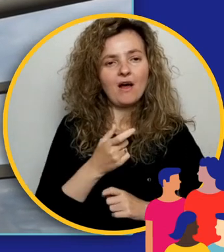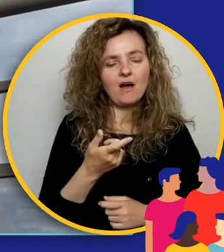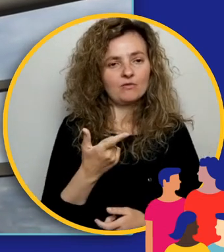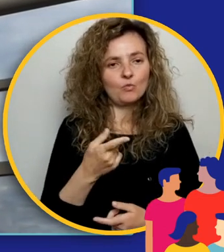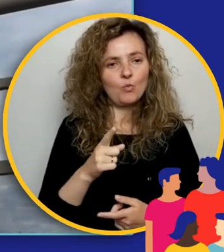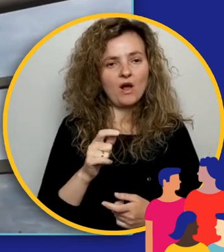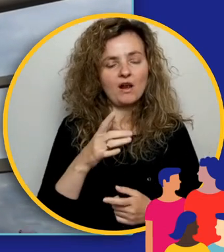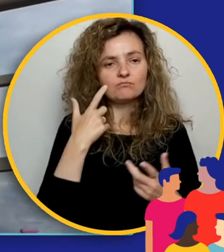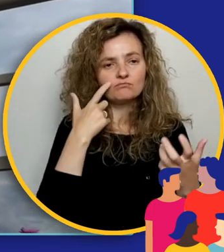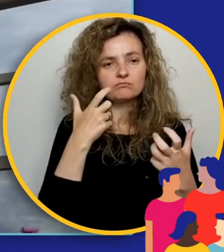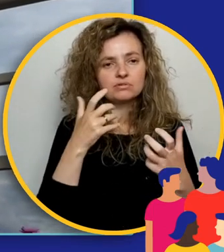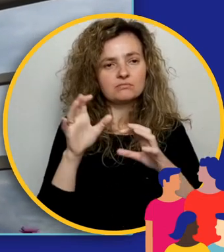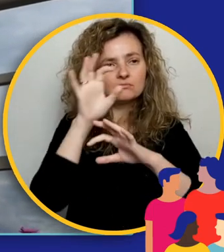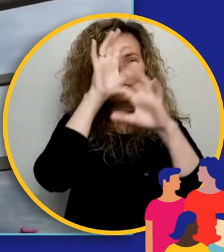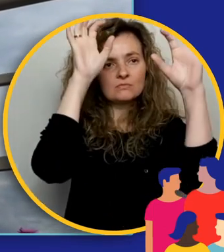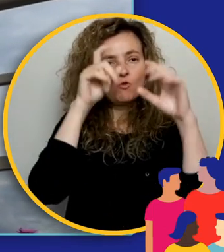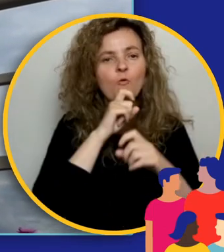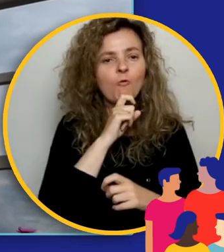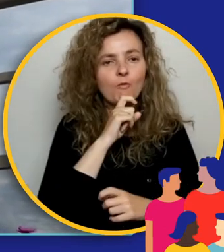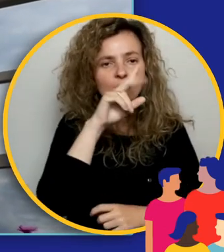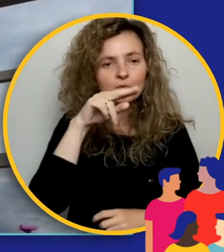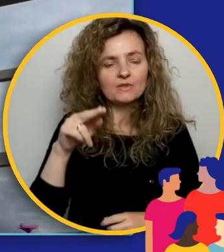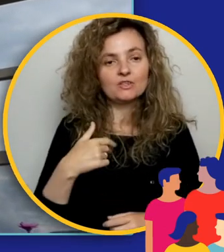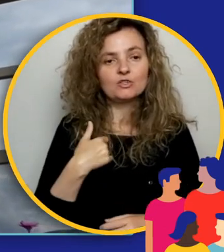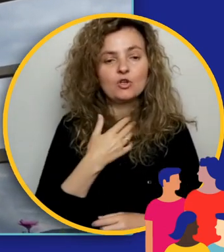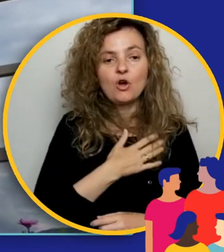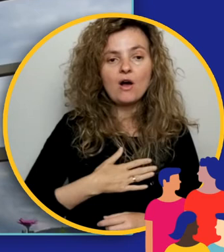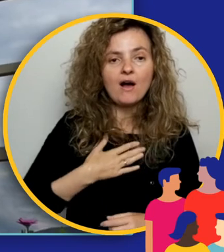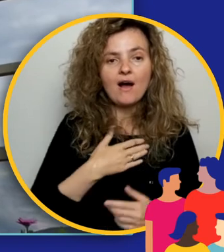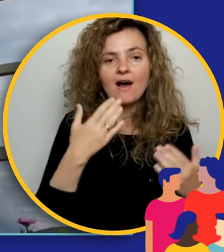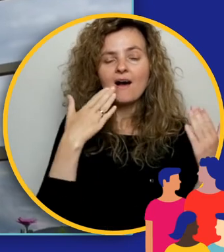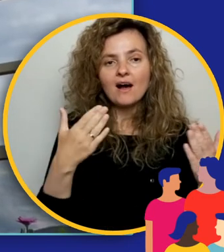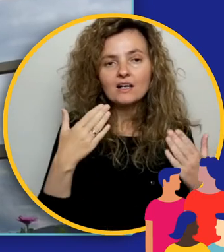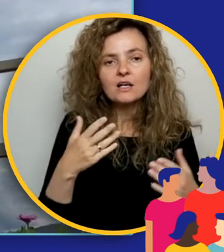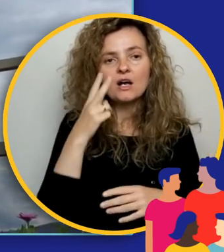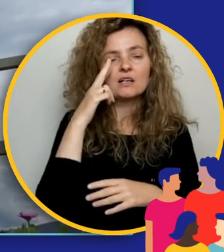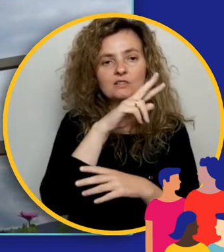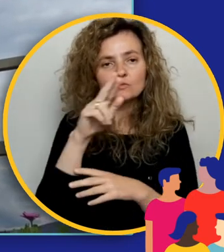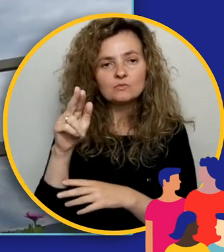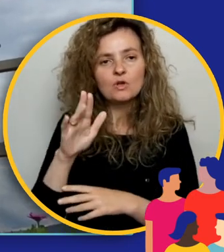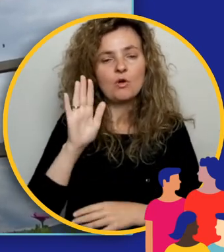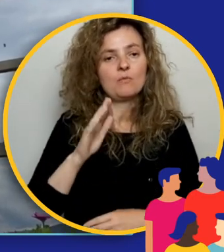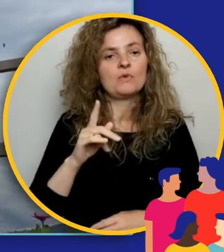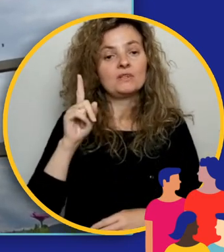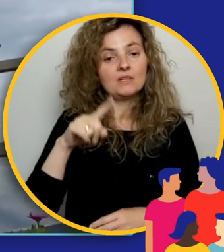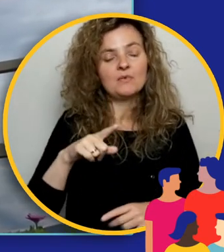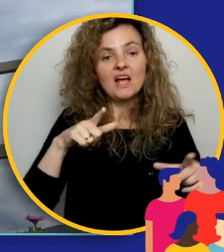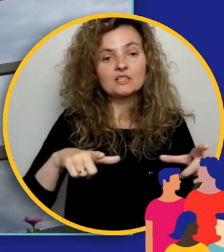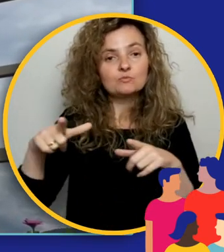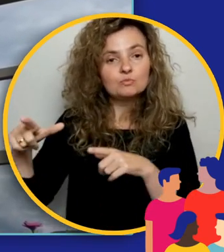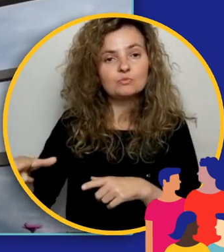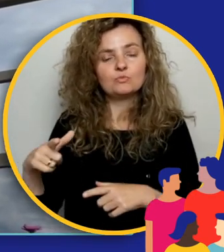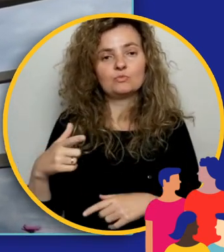cuadro para percibir perfectamente a escena quiero agradecer tantos expositores como propio museo